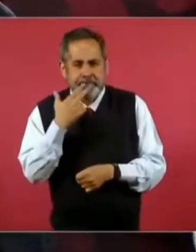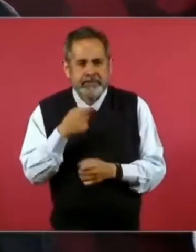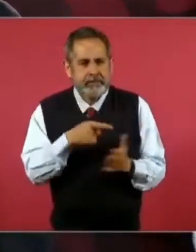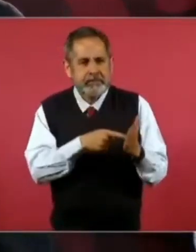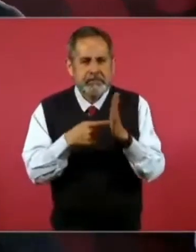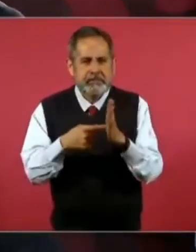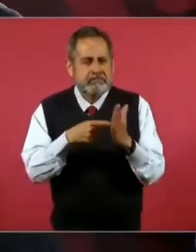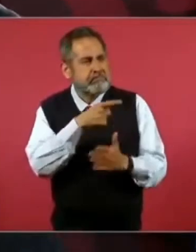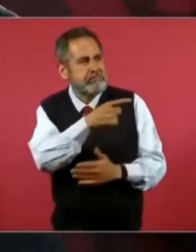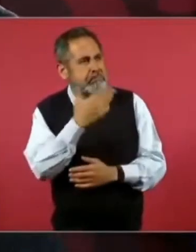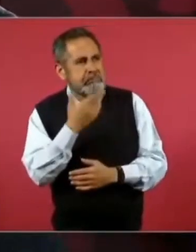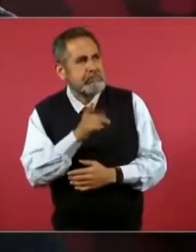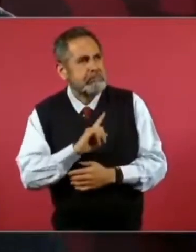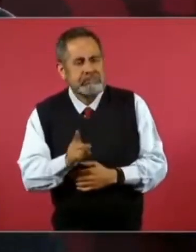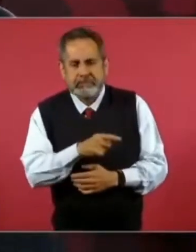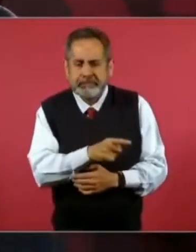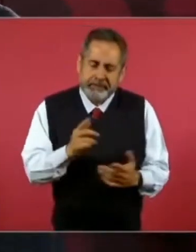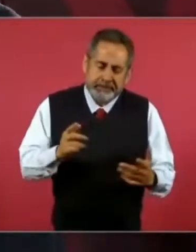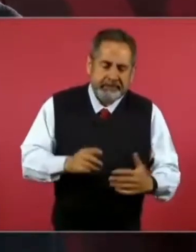lo que están haciendo.